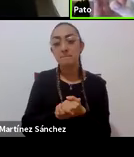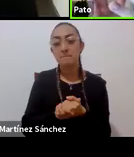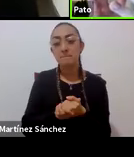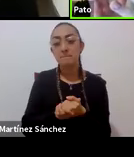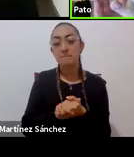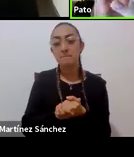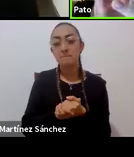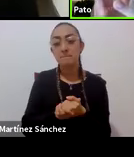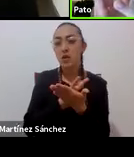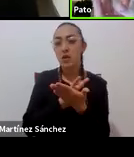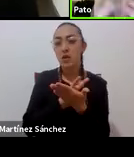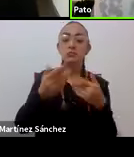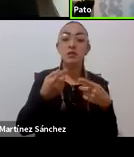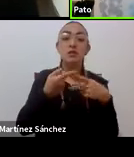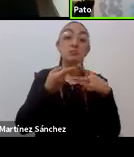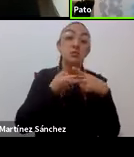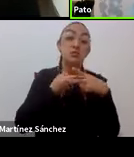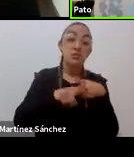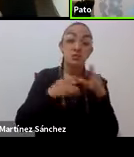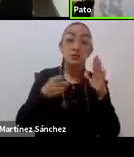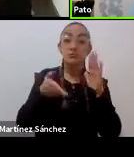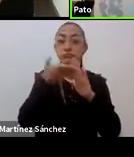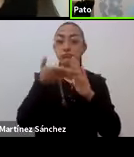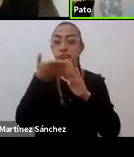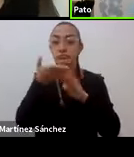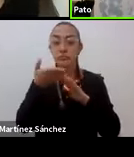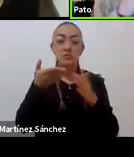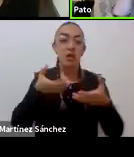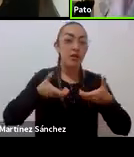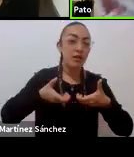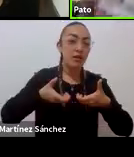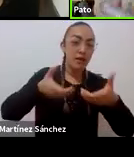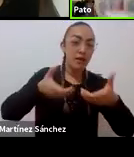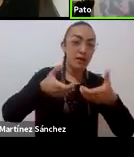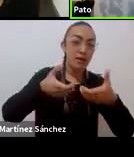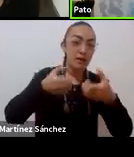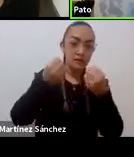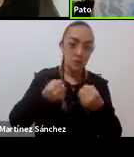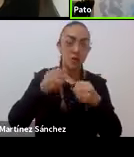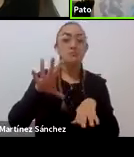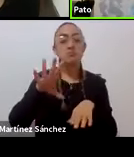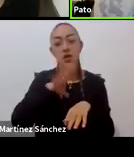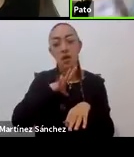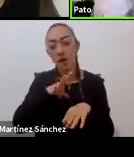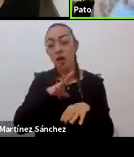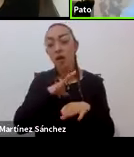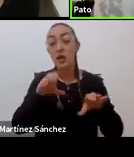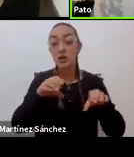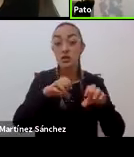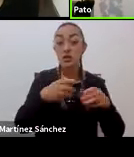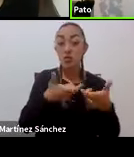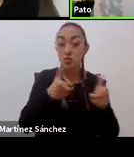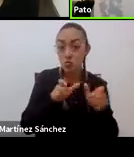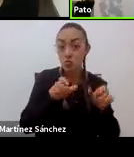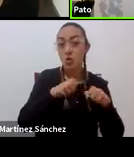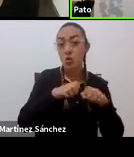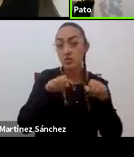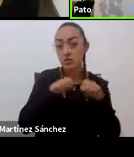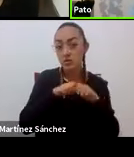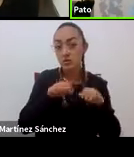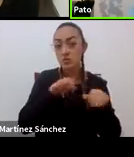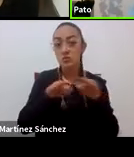seguros, ¿no? Que es una primera estrategia. Se tienen brigadas de jóvenes, se incluyen a las